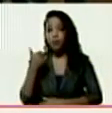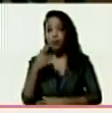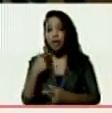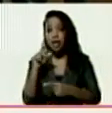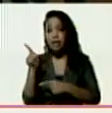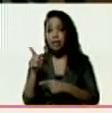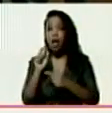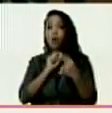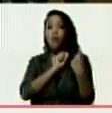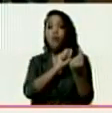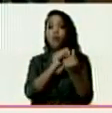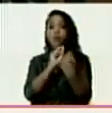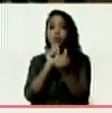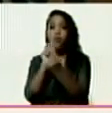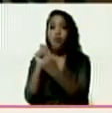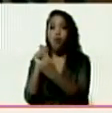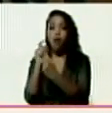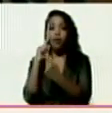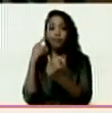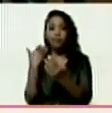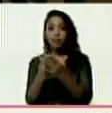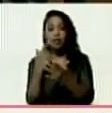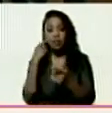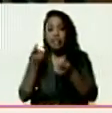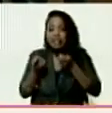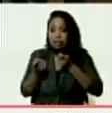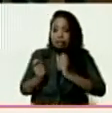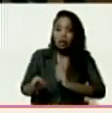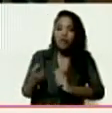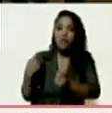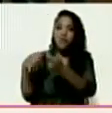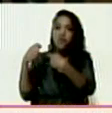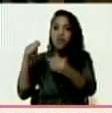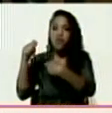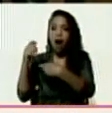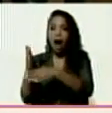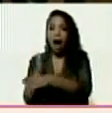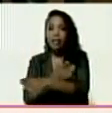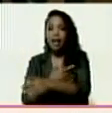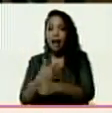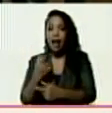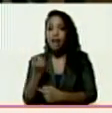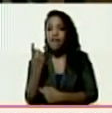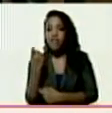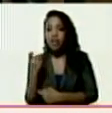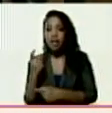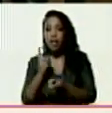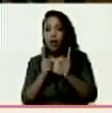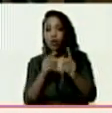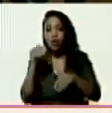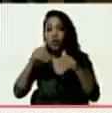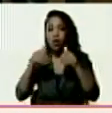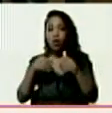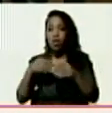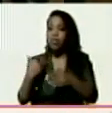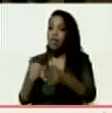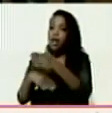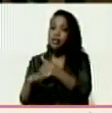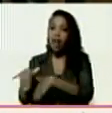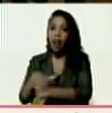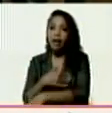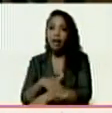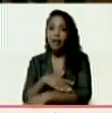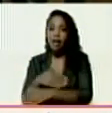ese discurso, que obviamente se trató de vender ante la ausencia de los votos, de irse a la calle y